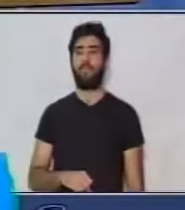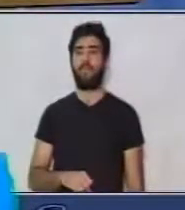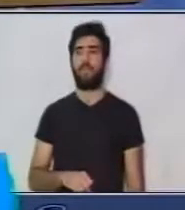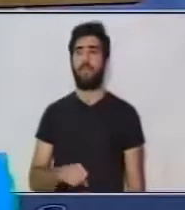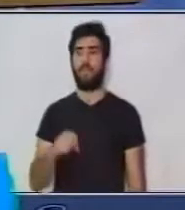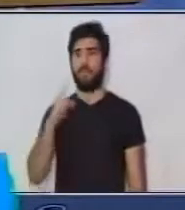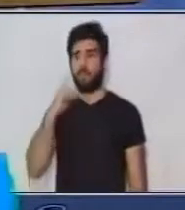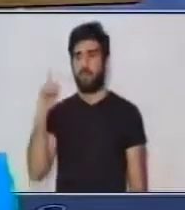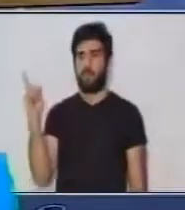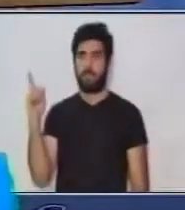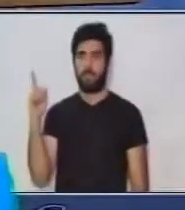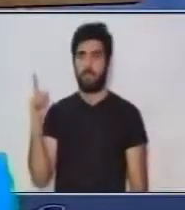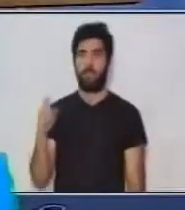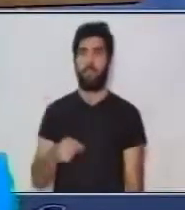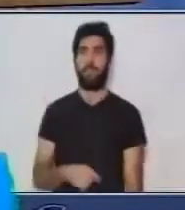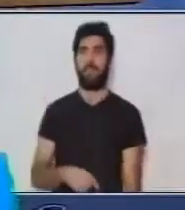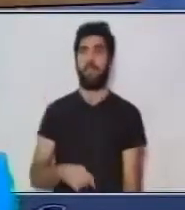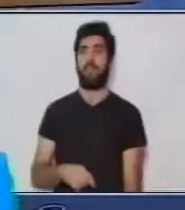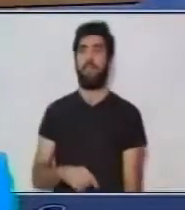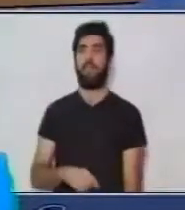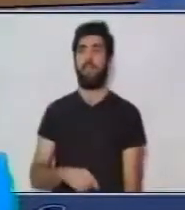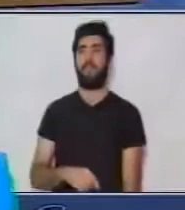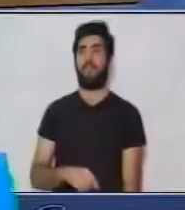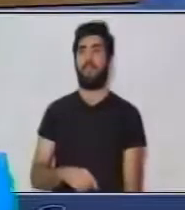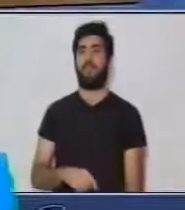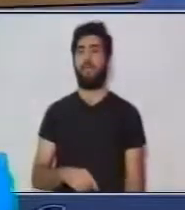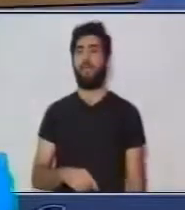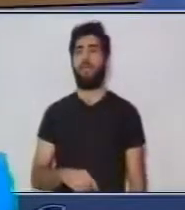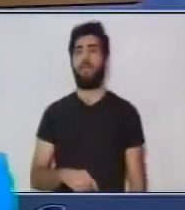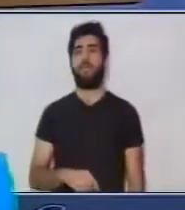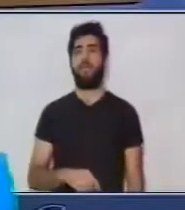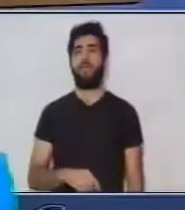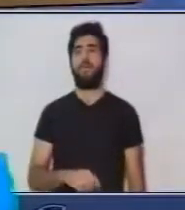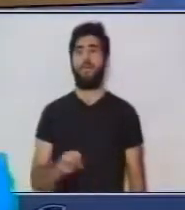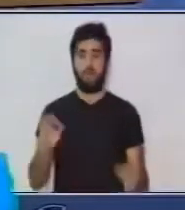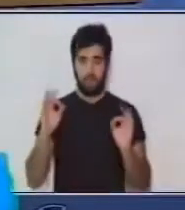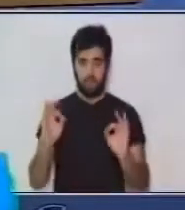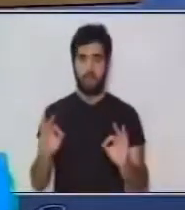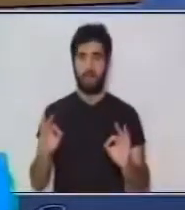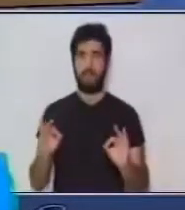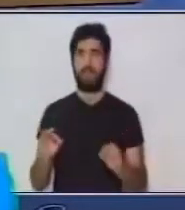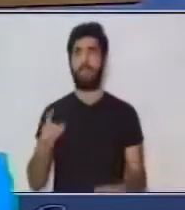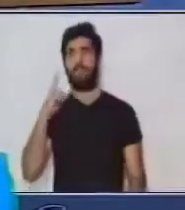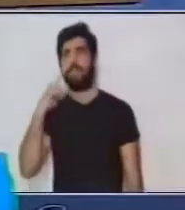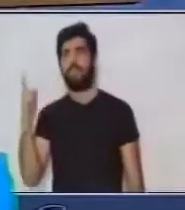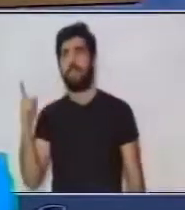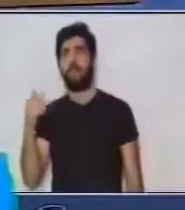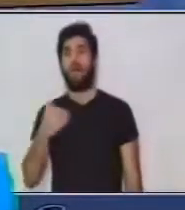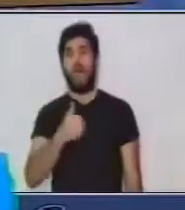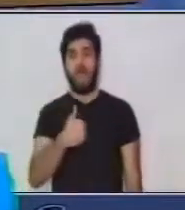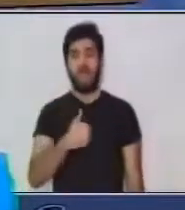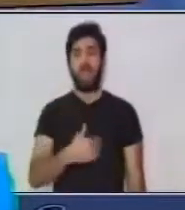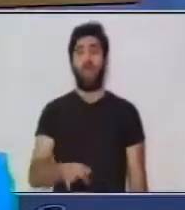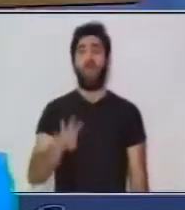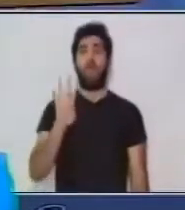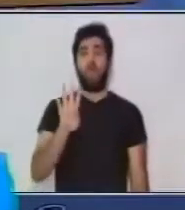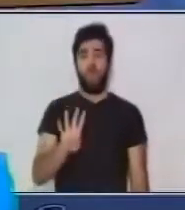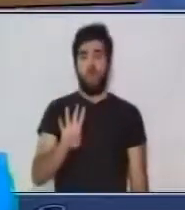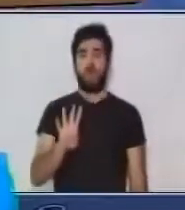es un triángulo. ¿Sí? Bueno, los que tienen 4